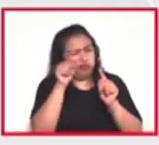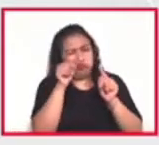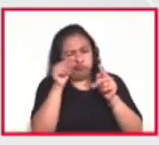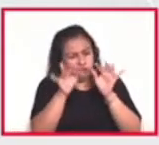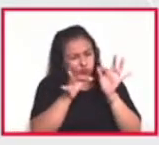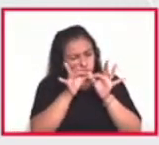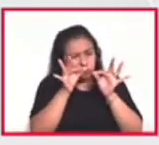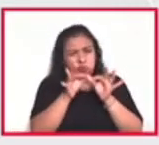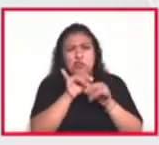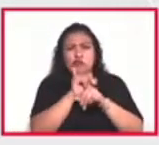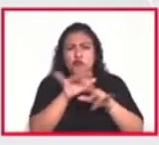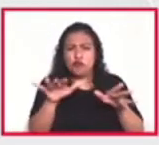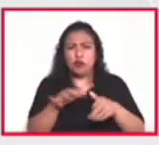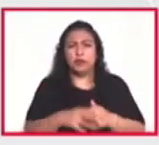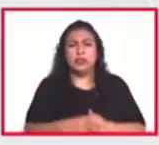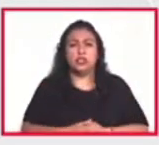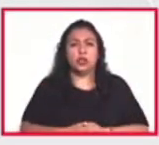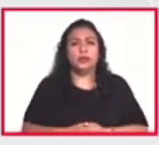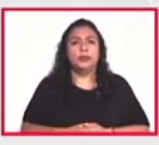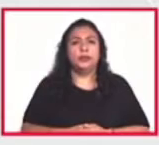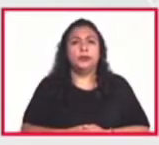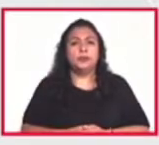información.